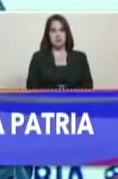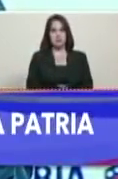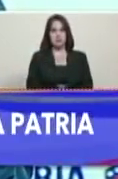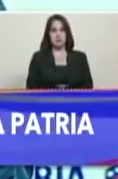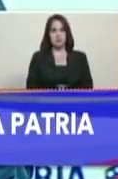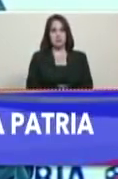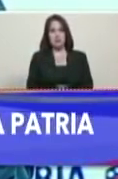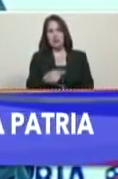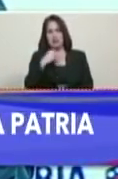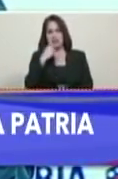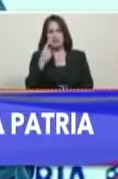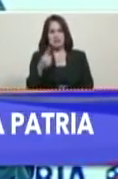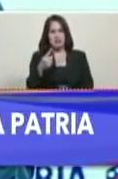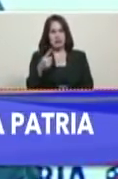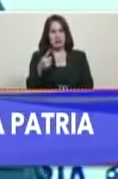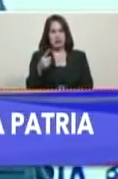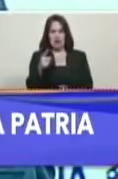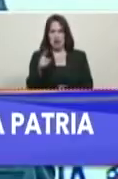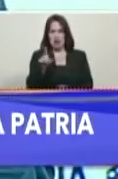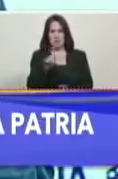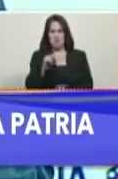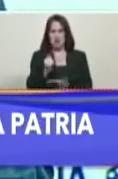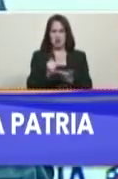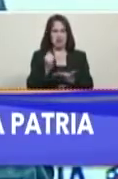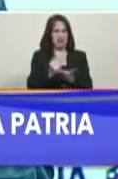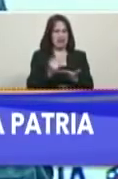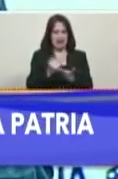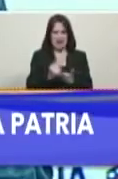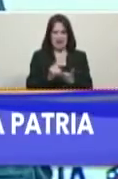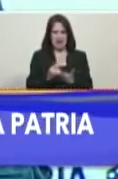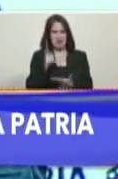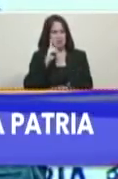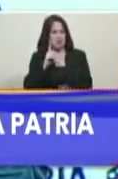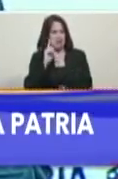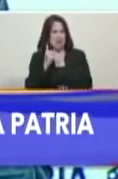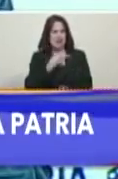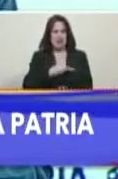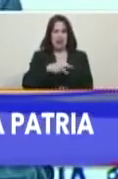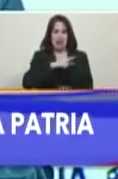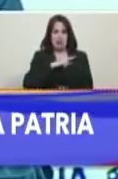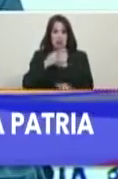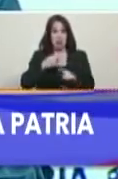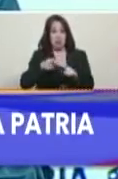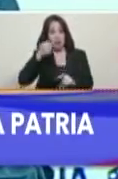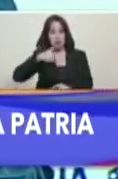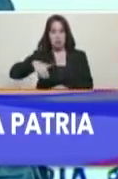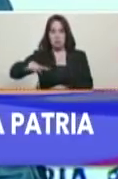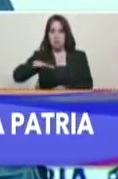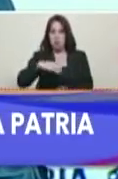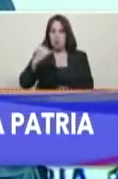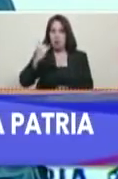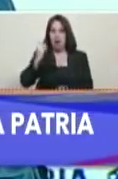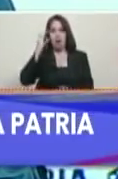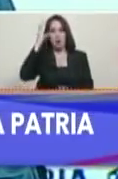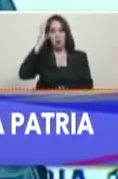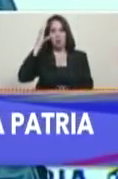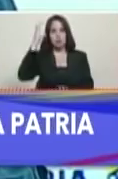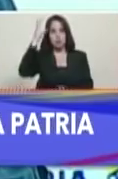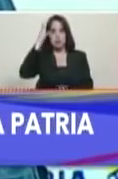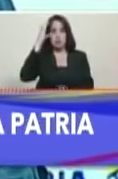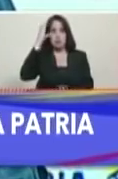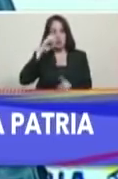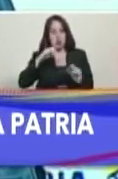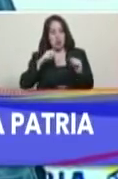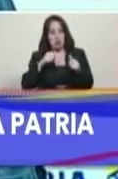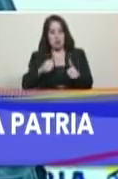Y a decirle que nadie se inscribiera. Pero el pueblo otra vez, con su conciencia, el